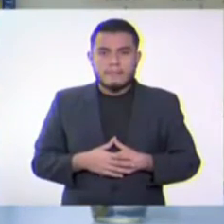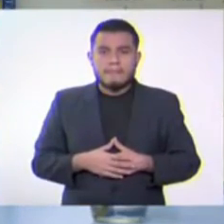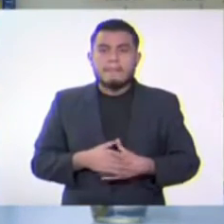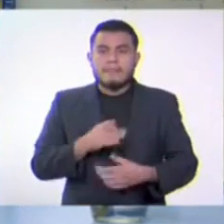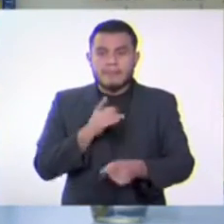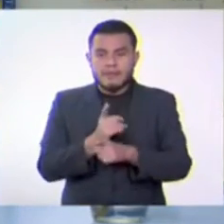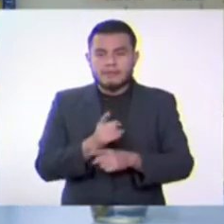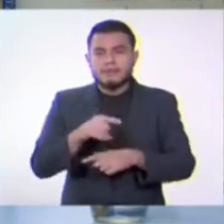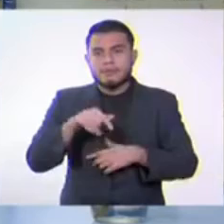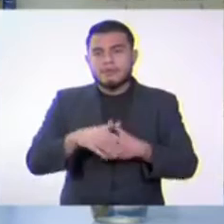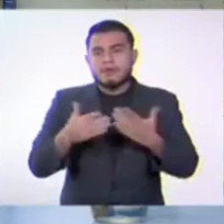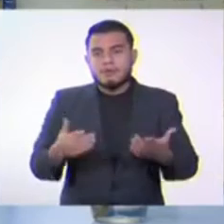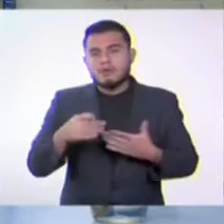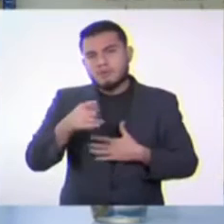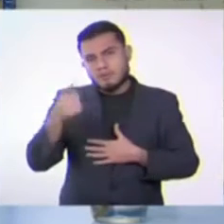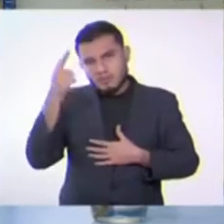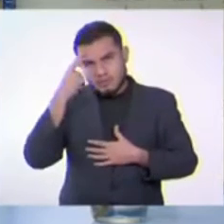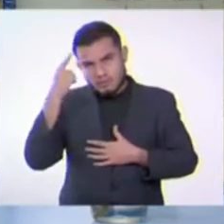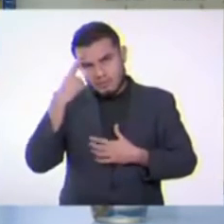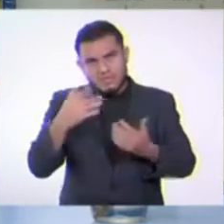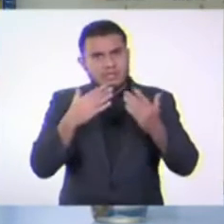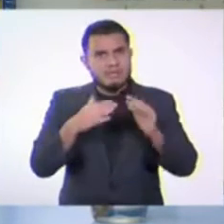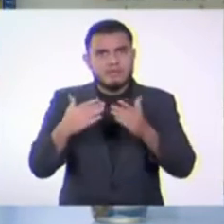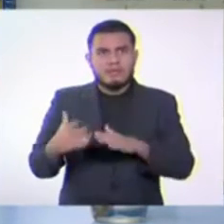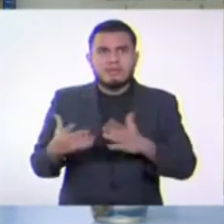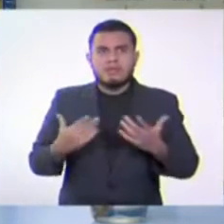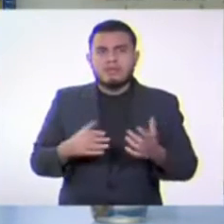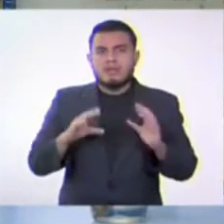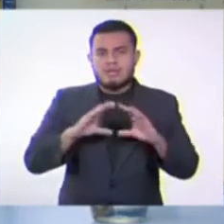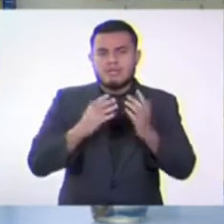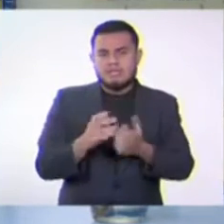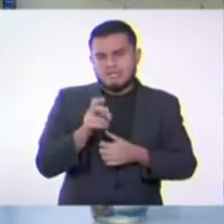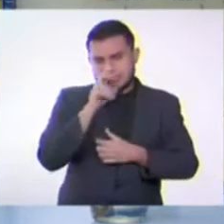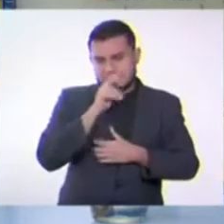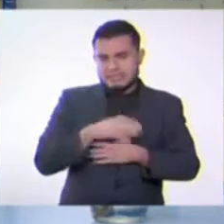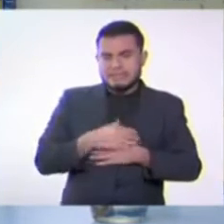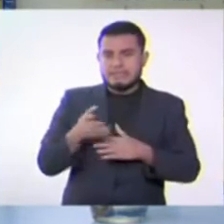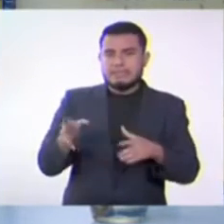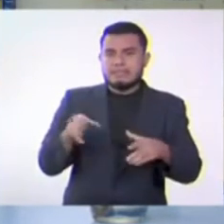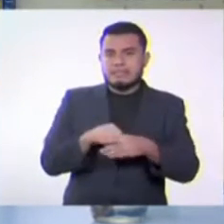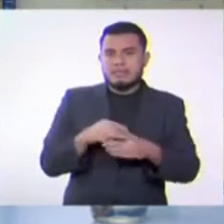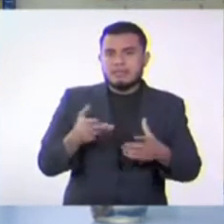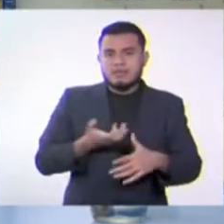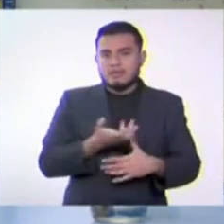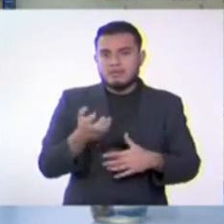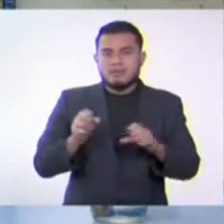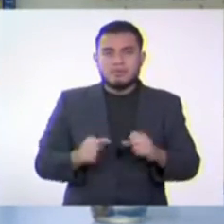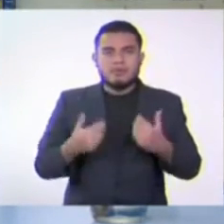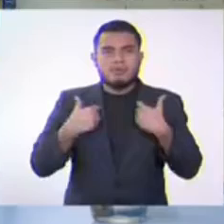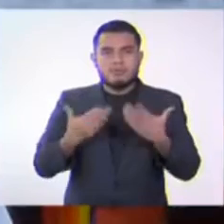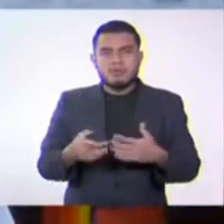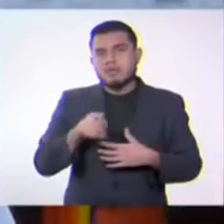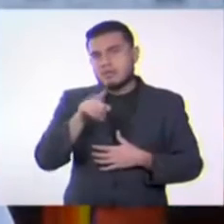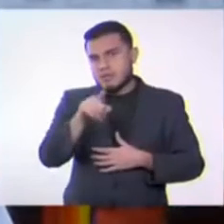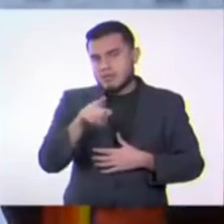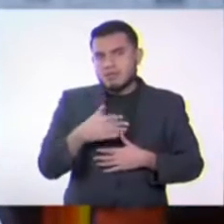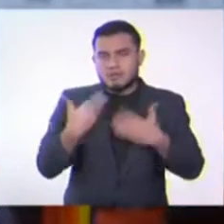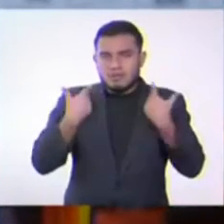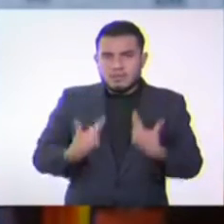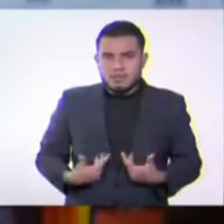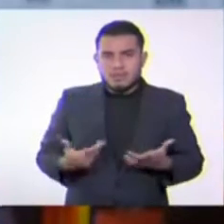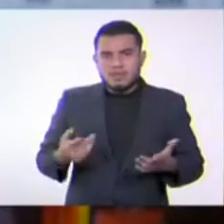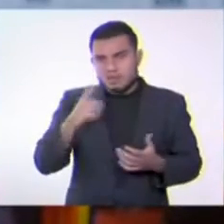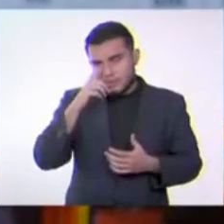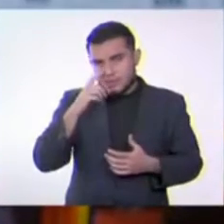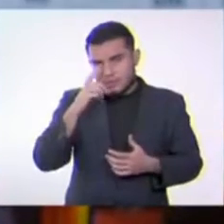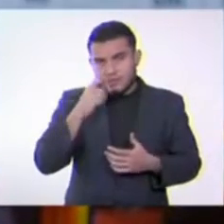Correcto, ahora imagina que cualquiera de esas especies raras, incluyendo las que puedes tener dentro de tu organismo, tenga la